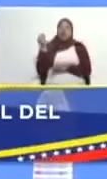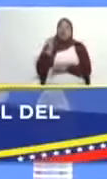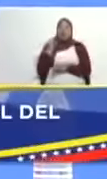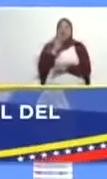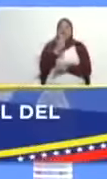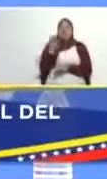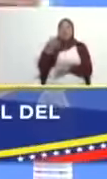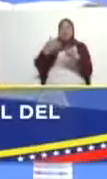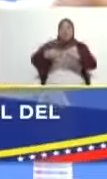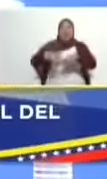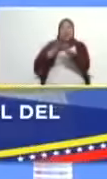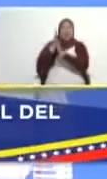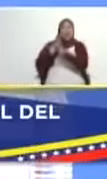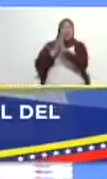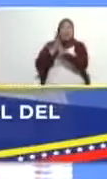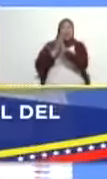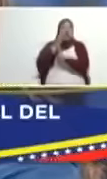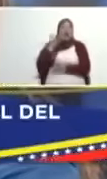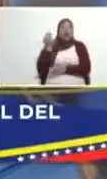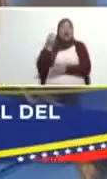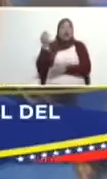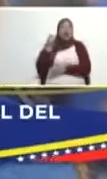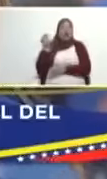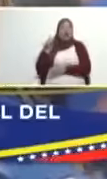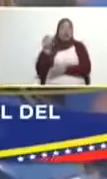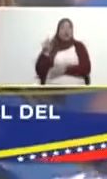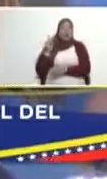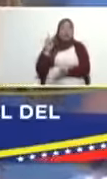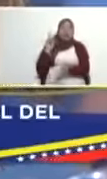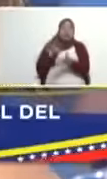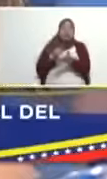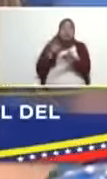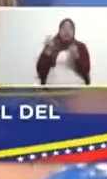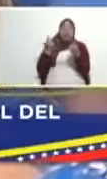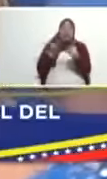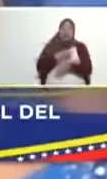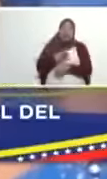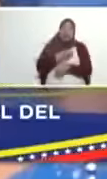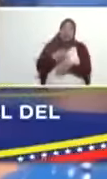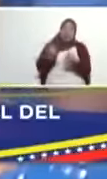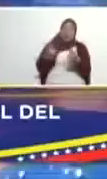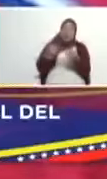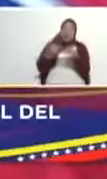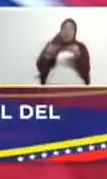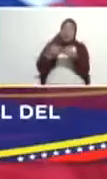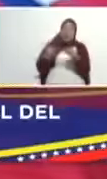40.000 emprendimientos de la juventud, para que ellos generen sus propios ingresos.